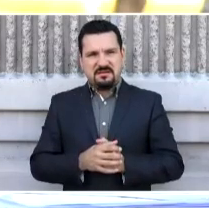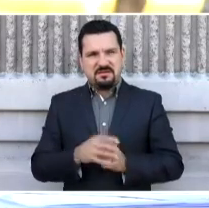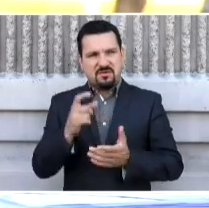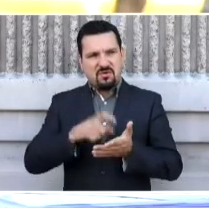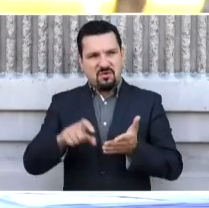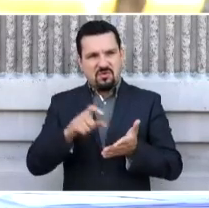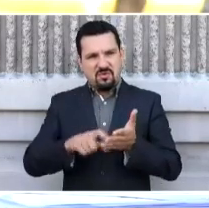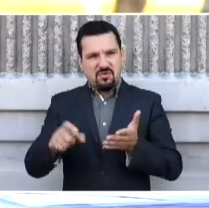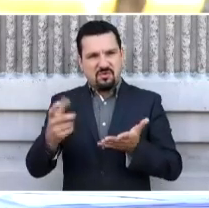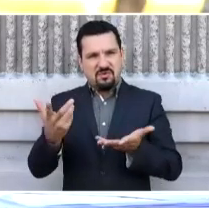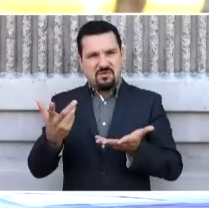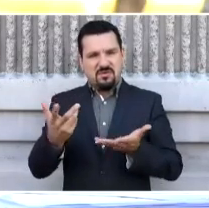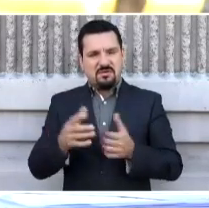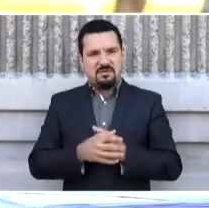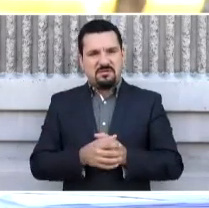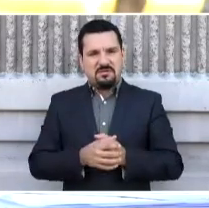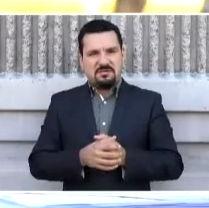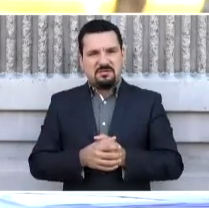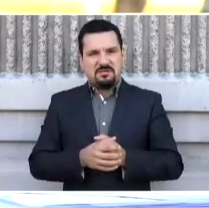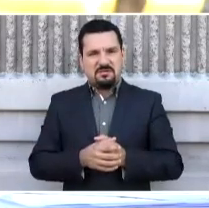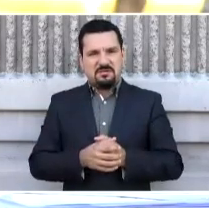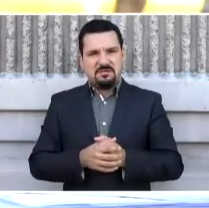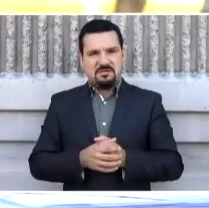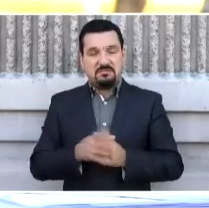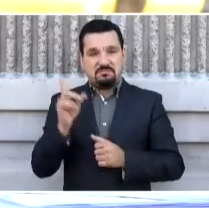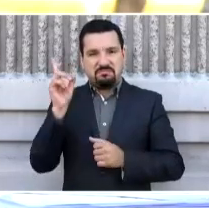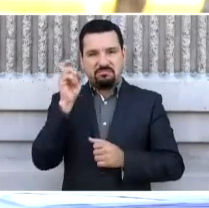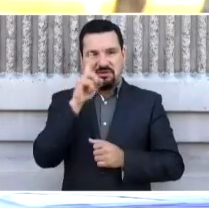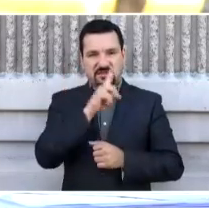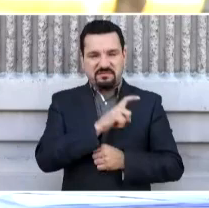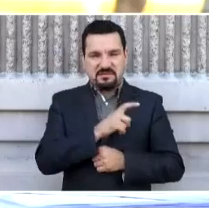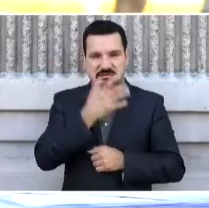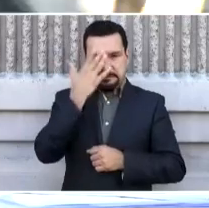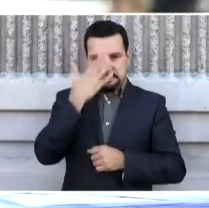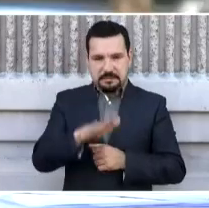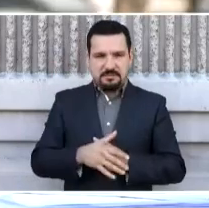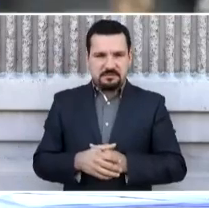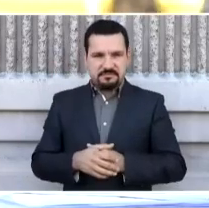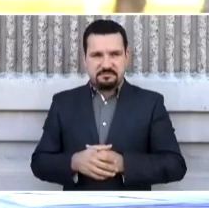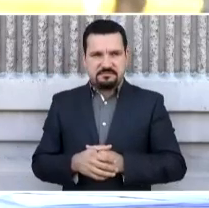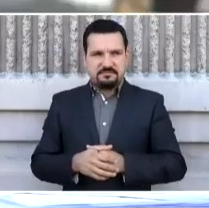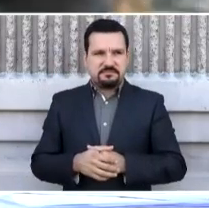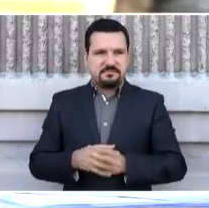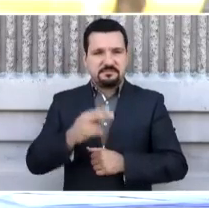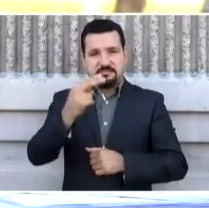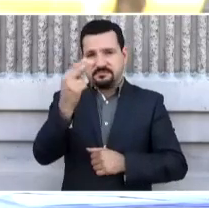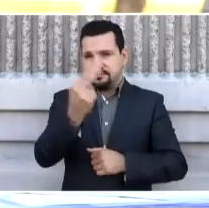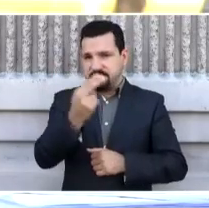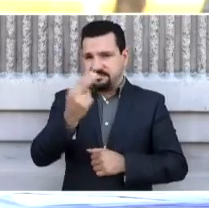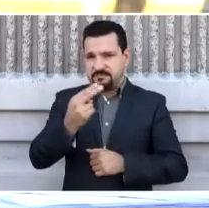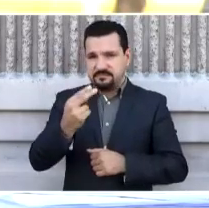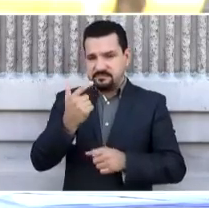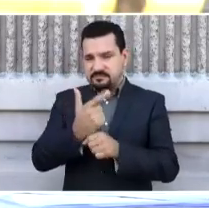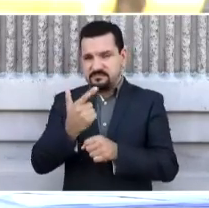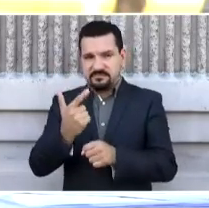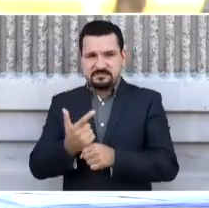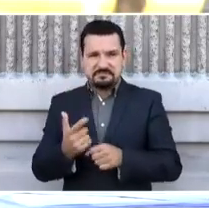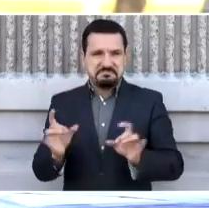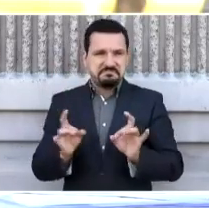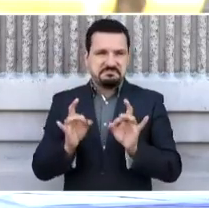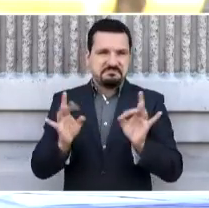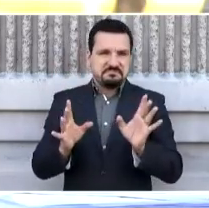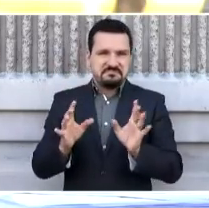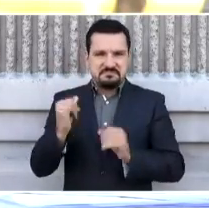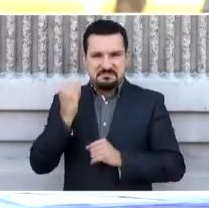comprando, pues la verdad es que es muy complejo. Habrá que asumir hipotéticamente